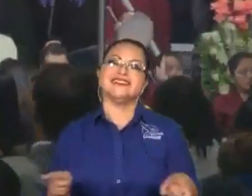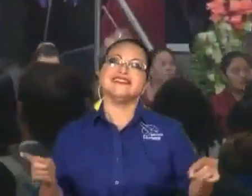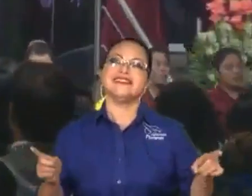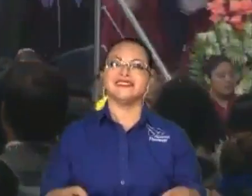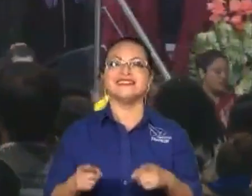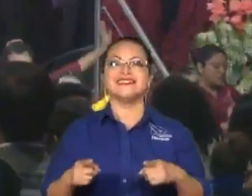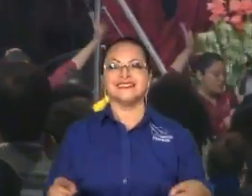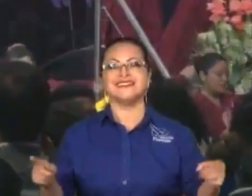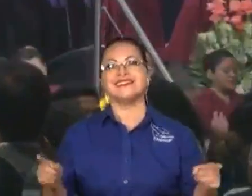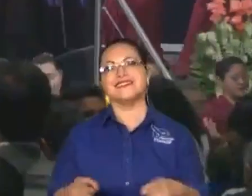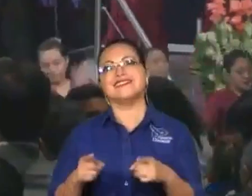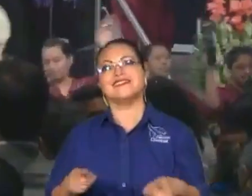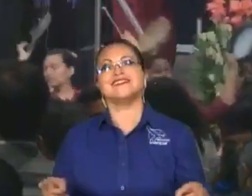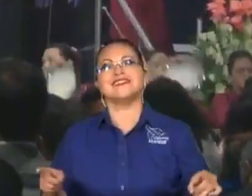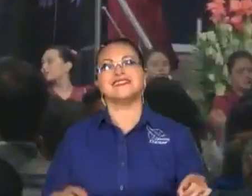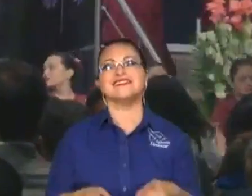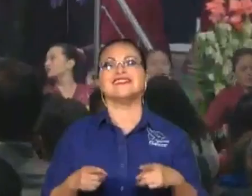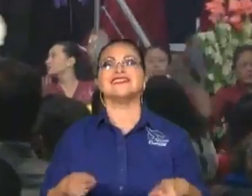Sí, Señor.